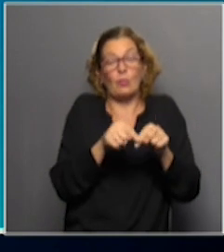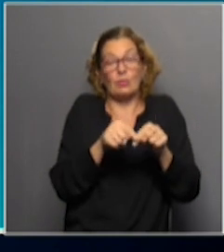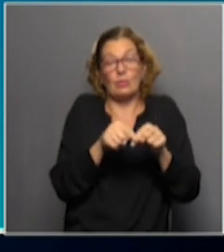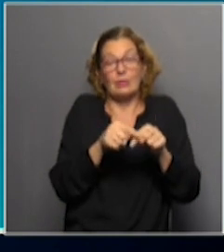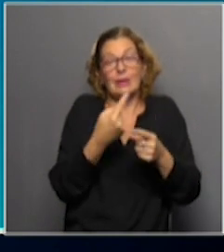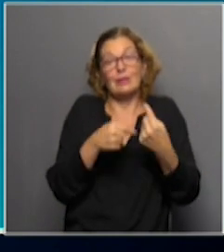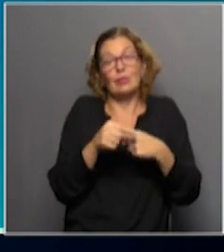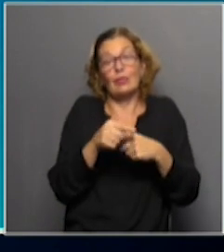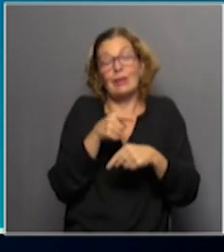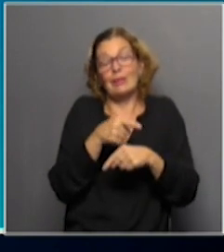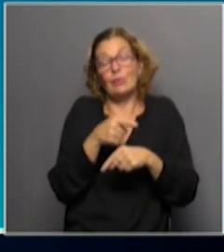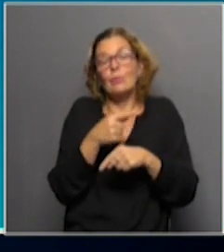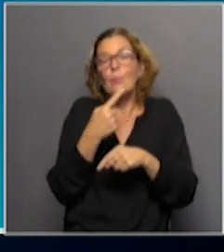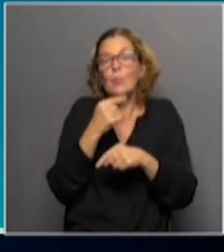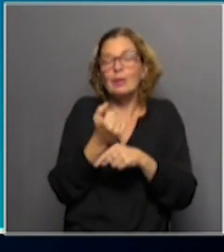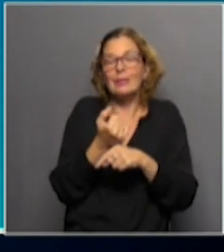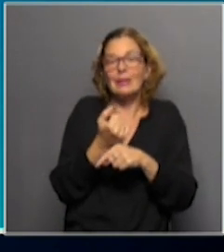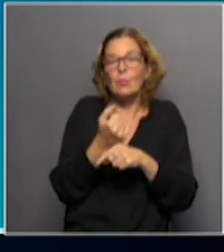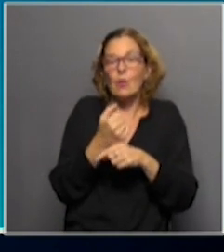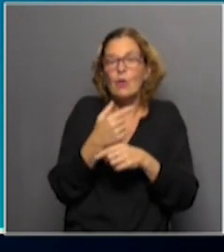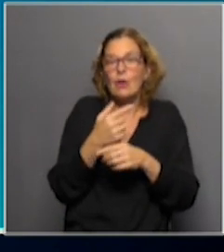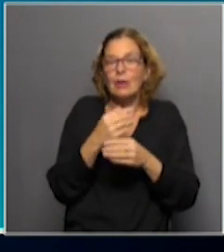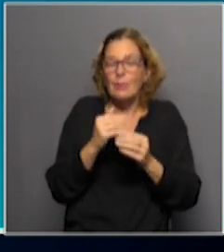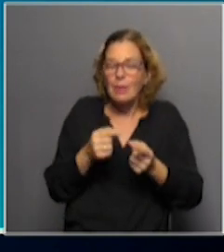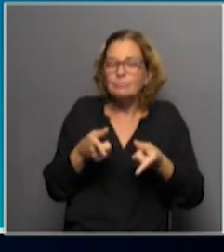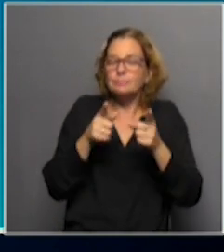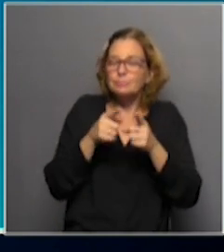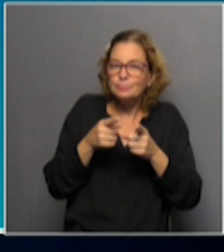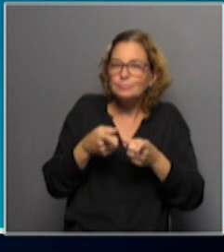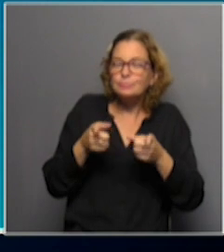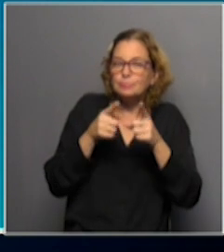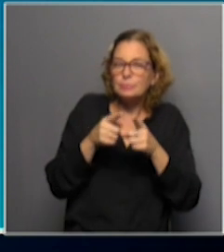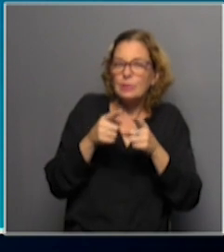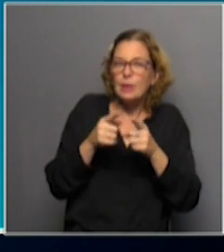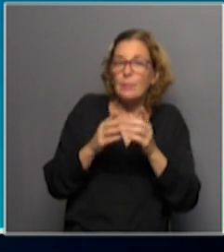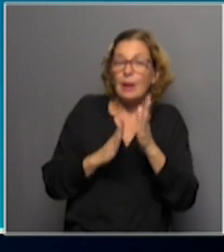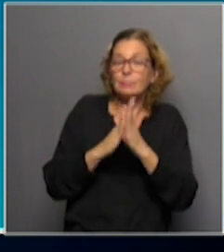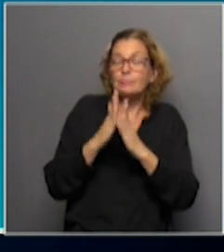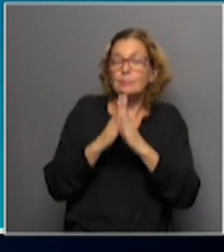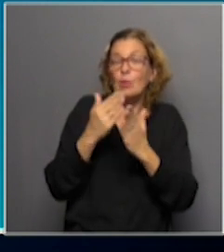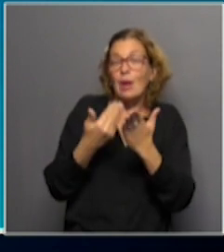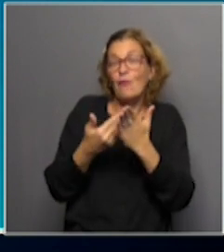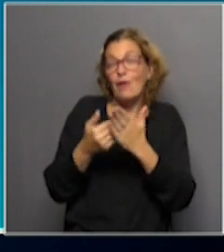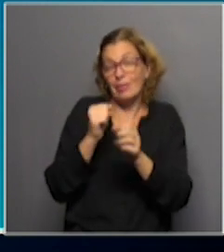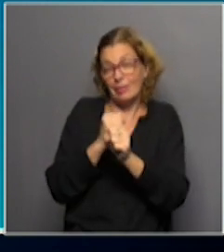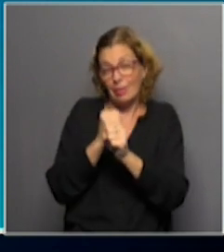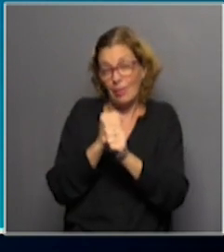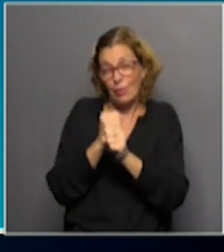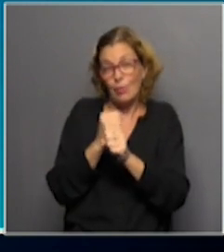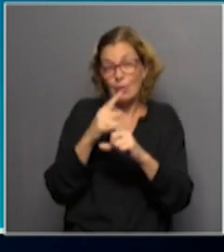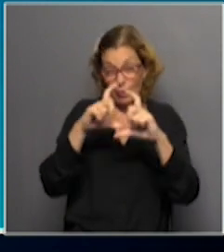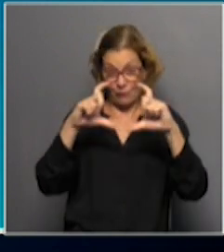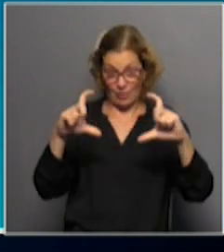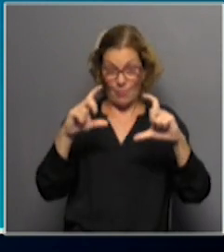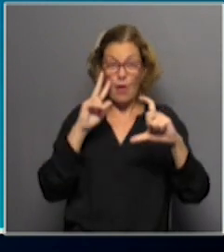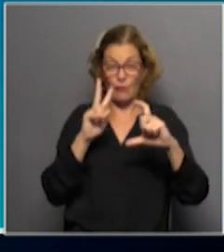oferta, que lo que va a ir generando es una presión creciente al alza sobre el desempleo, que es lo que ahora estamos viendo en la placa.